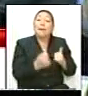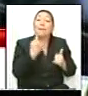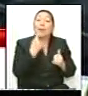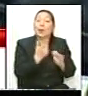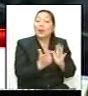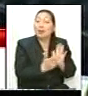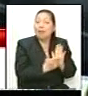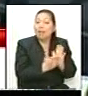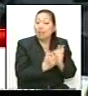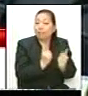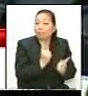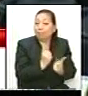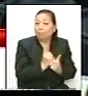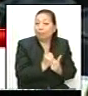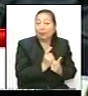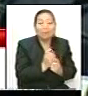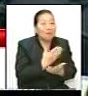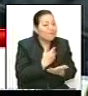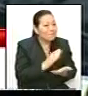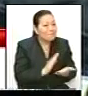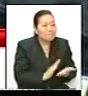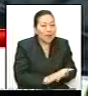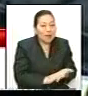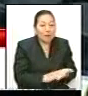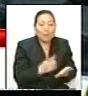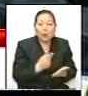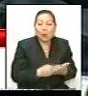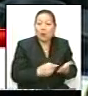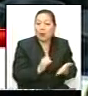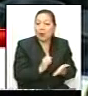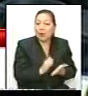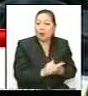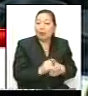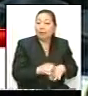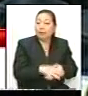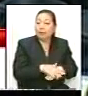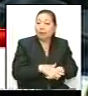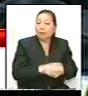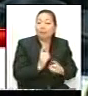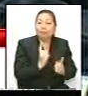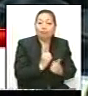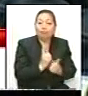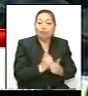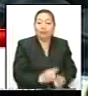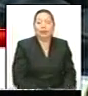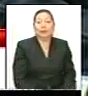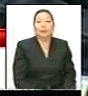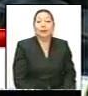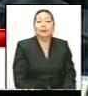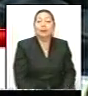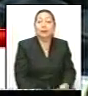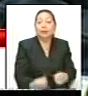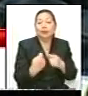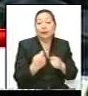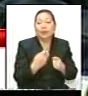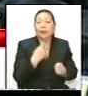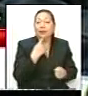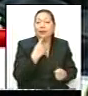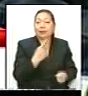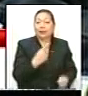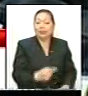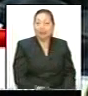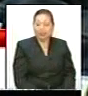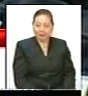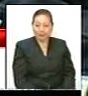ley se encontraban consumados y, por tanto, la administración se encontraba obligada a declararlos.